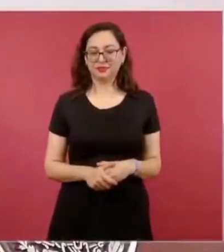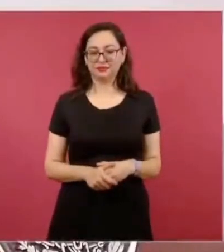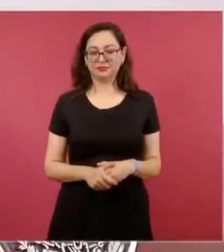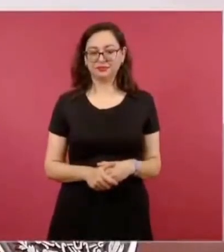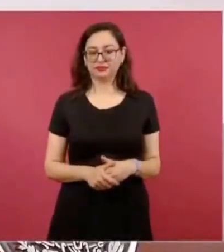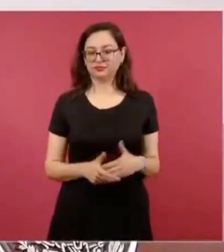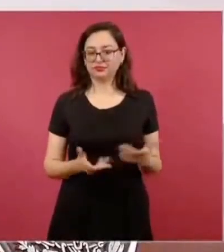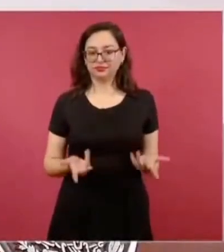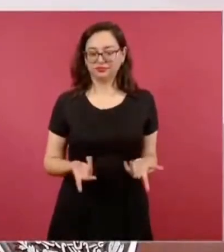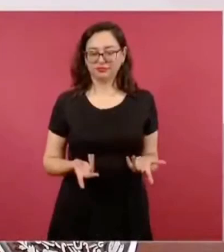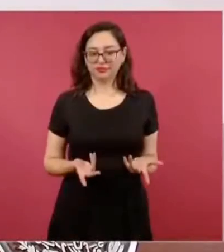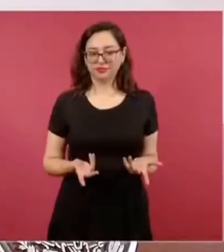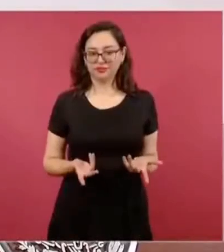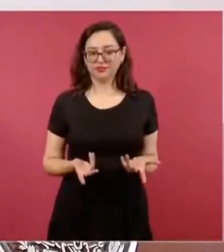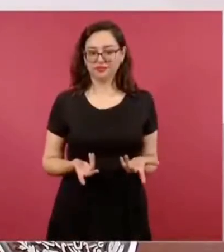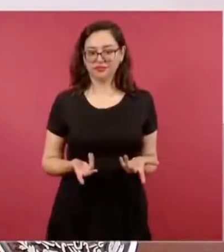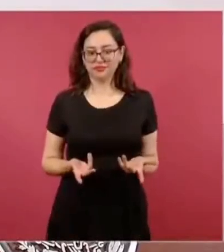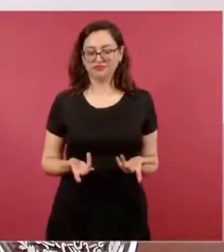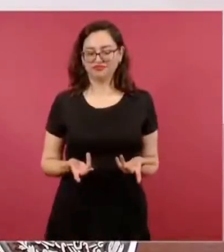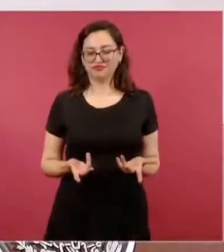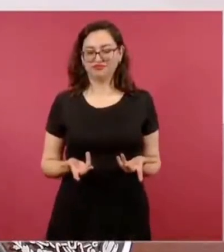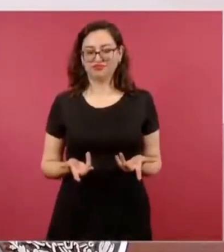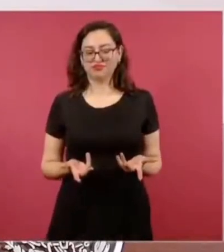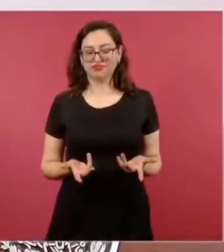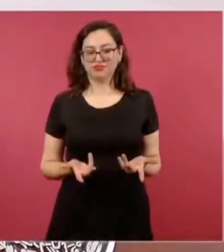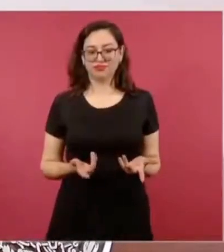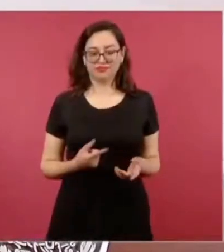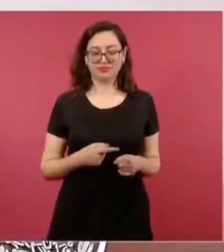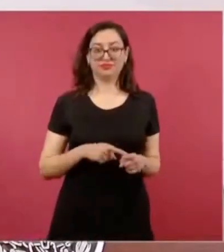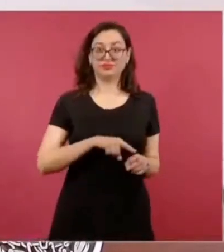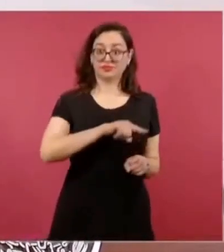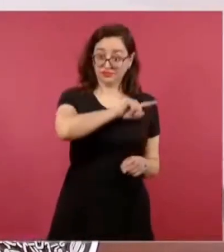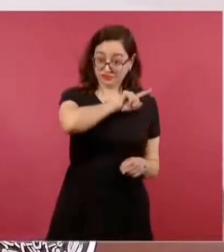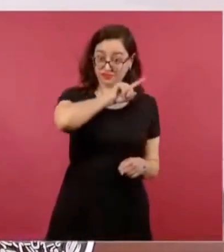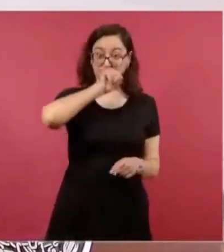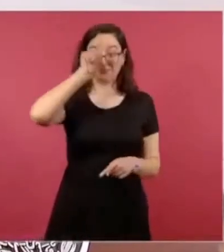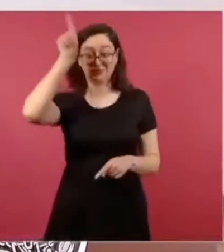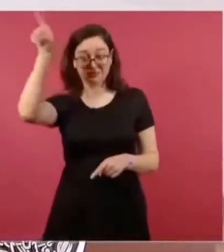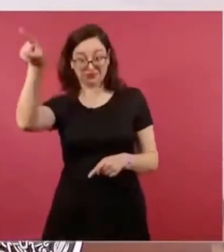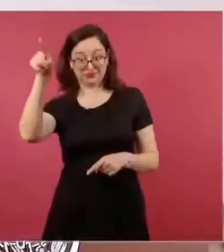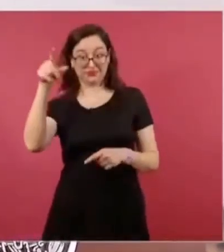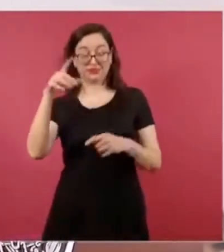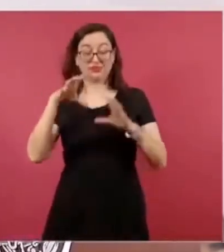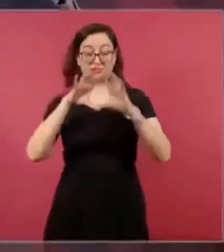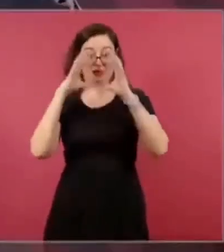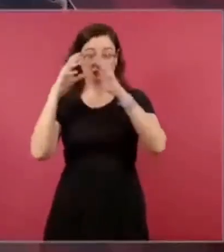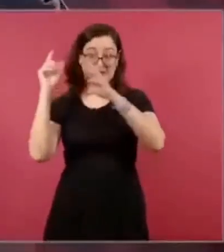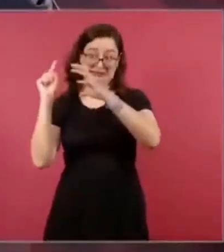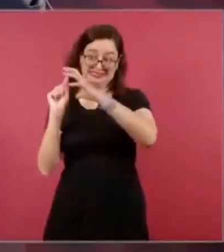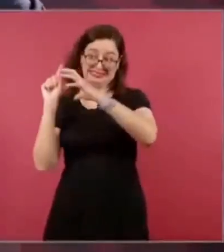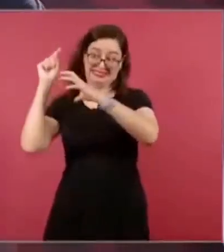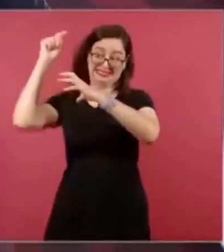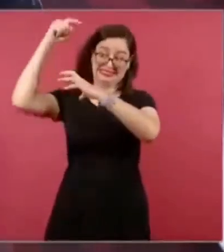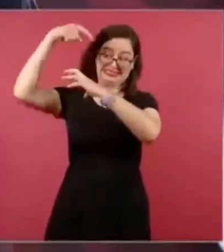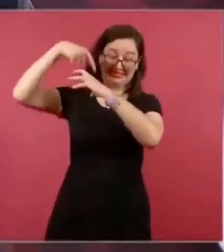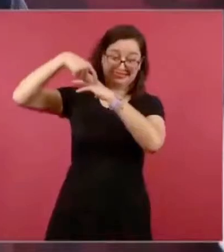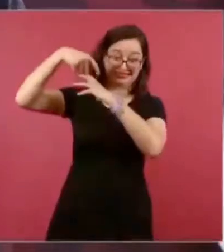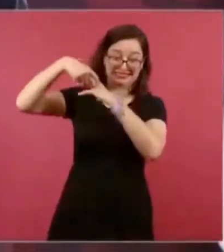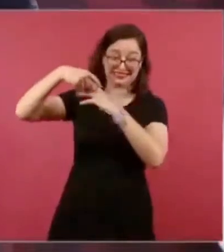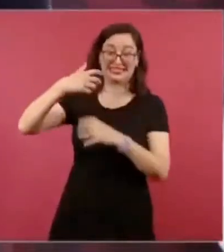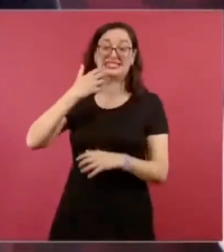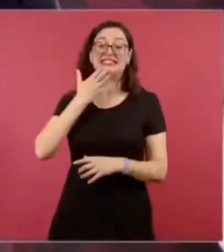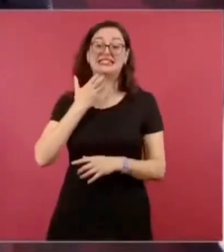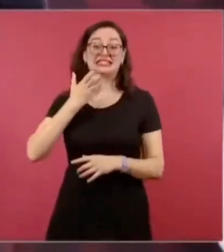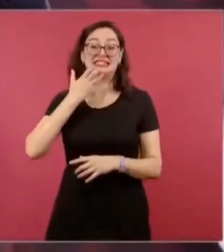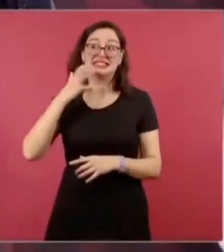que ya estaba cubriendo la guerra, este periodista